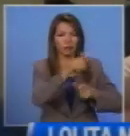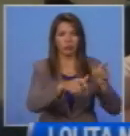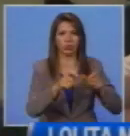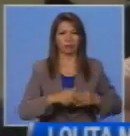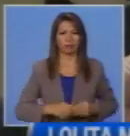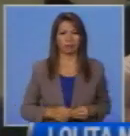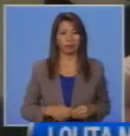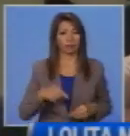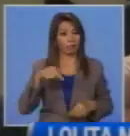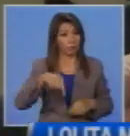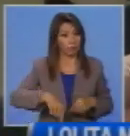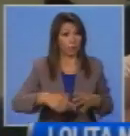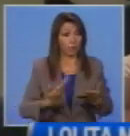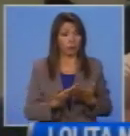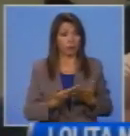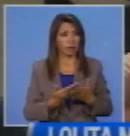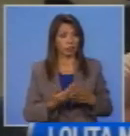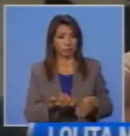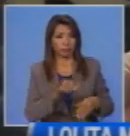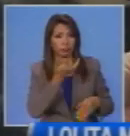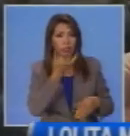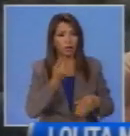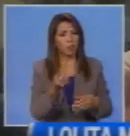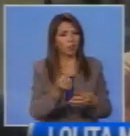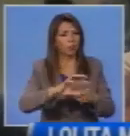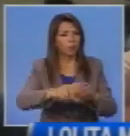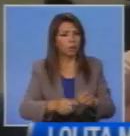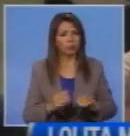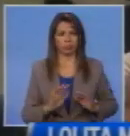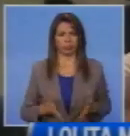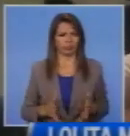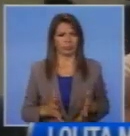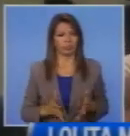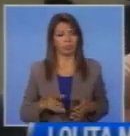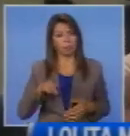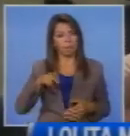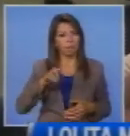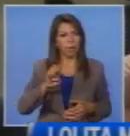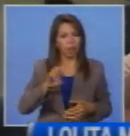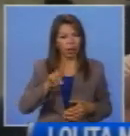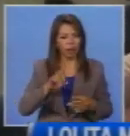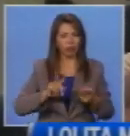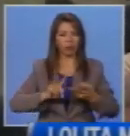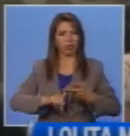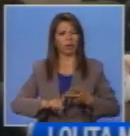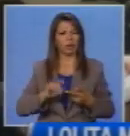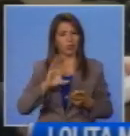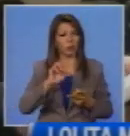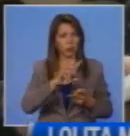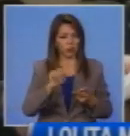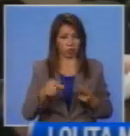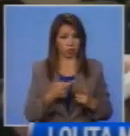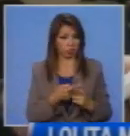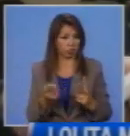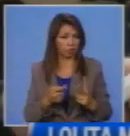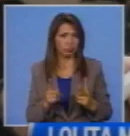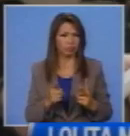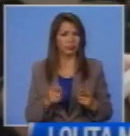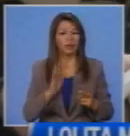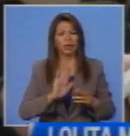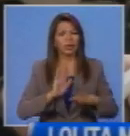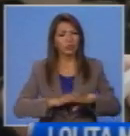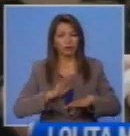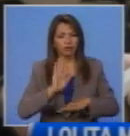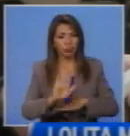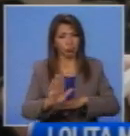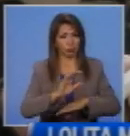de peculado lo que Pedro Delgado y el señor Dussac han adecuado su conducta, ya que él no era el director